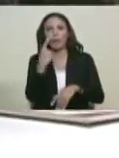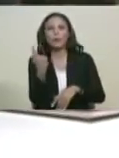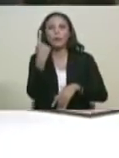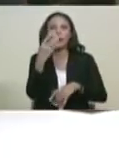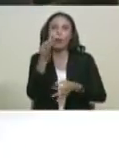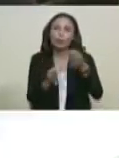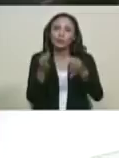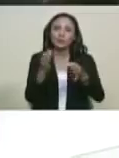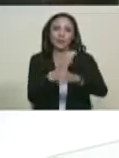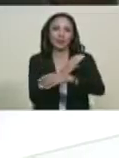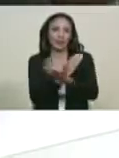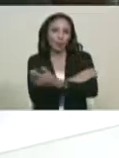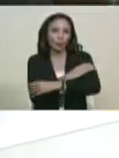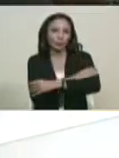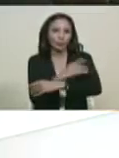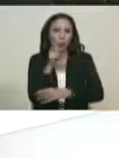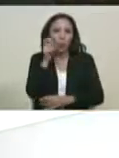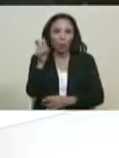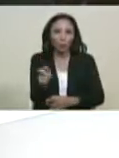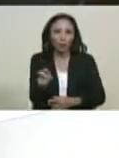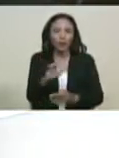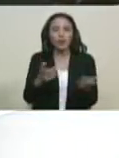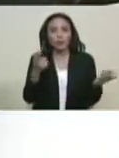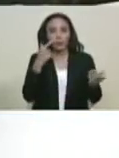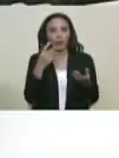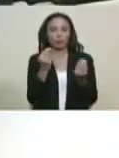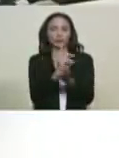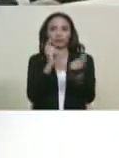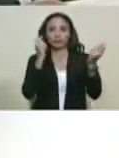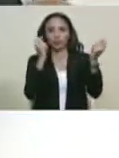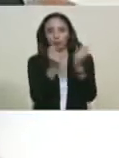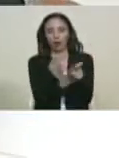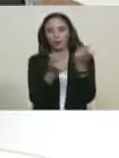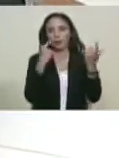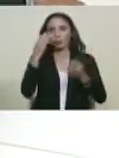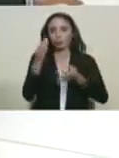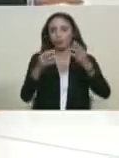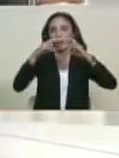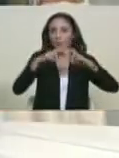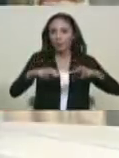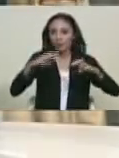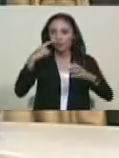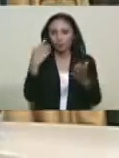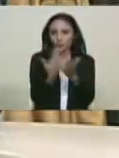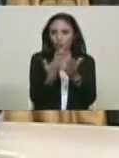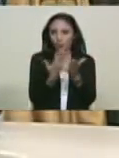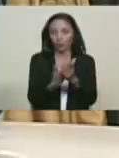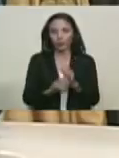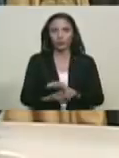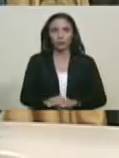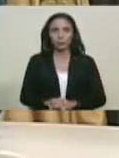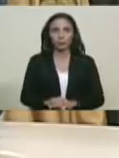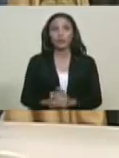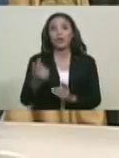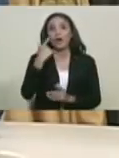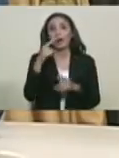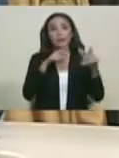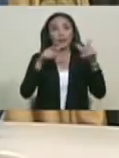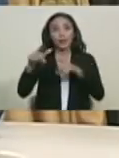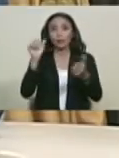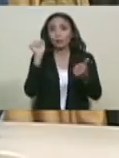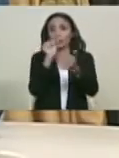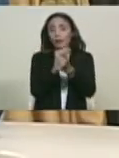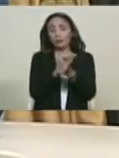un giro total a el proceso judicial y a la investigación están convictos al confeso